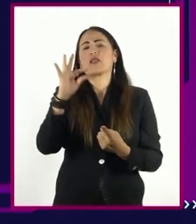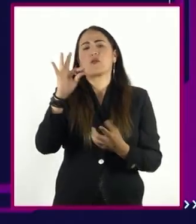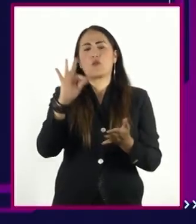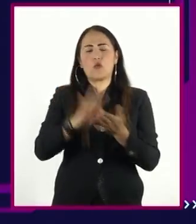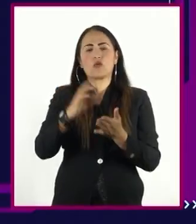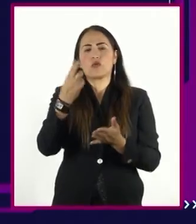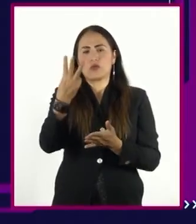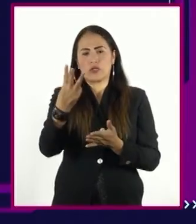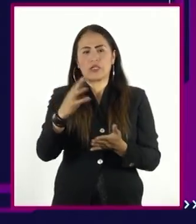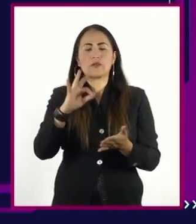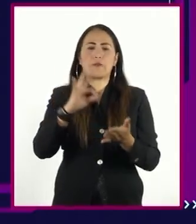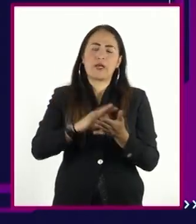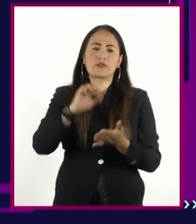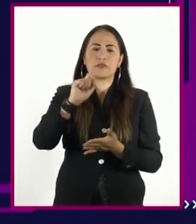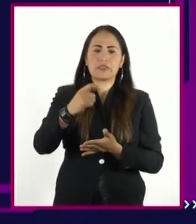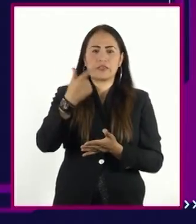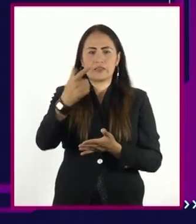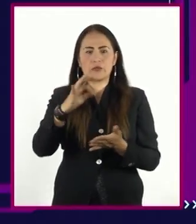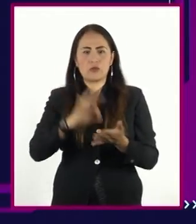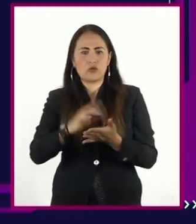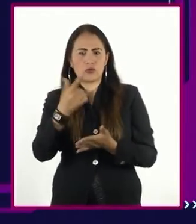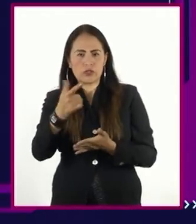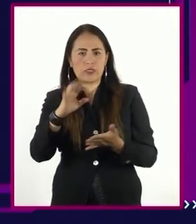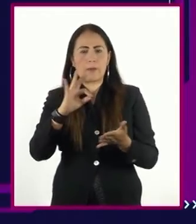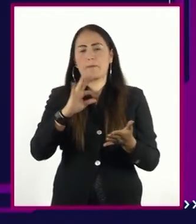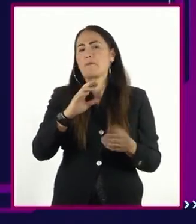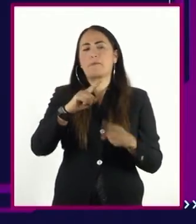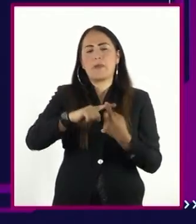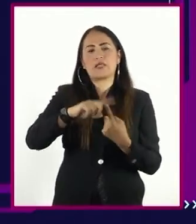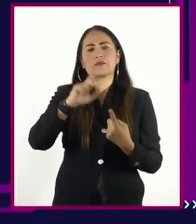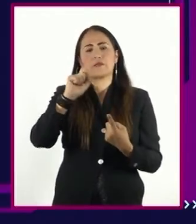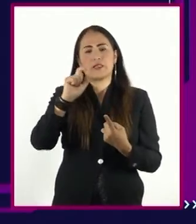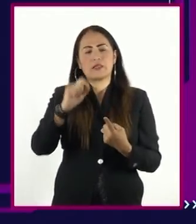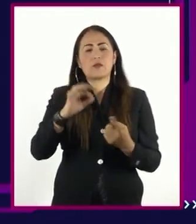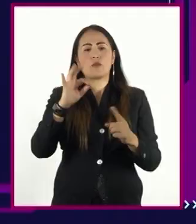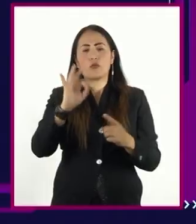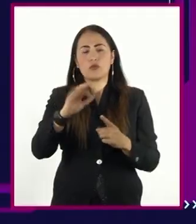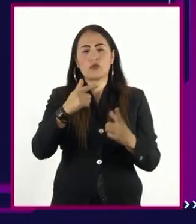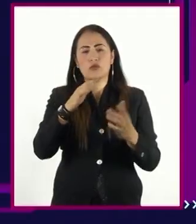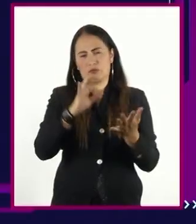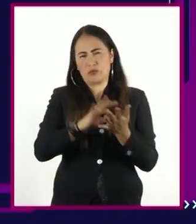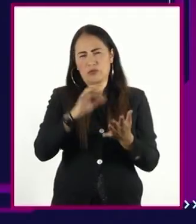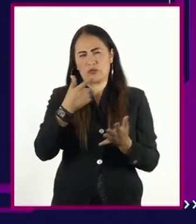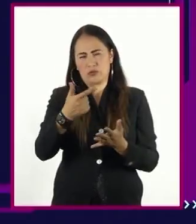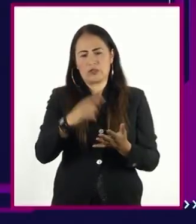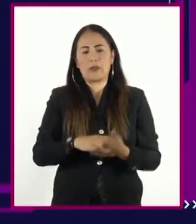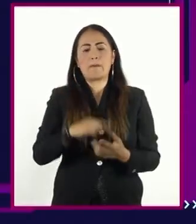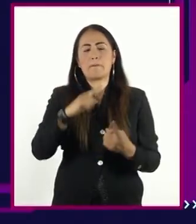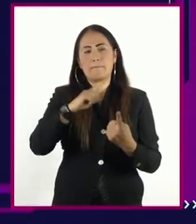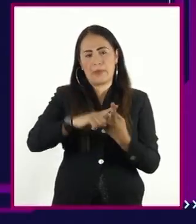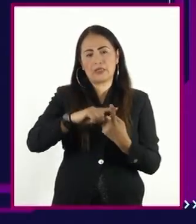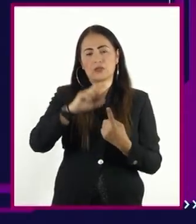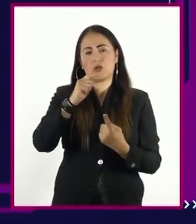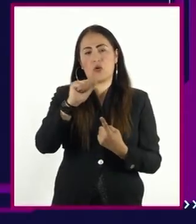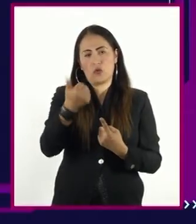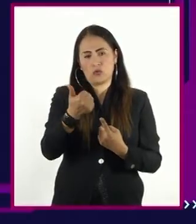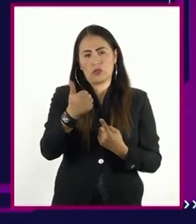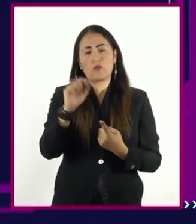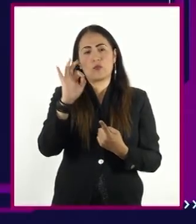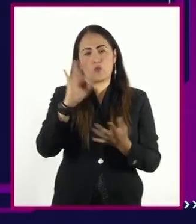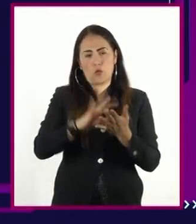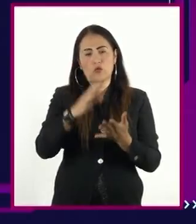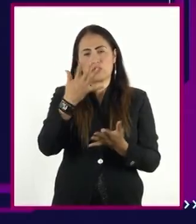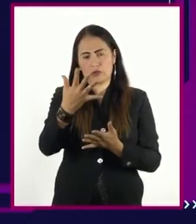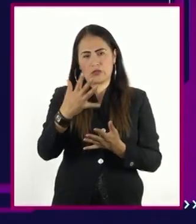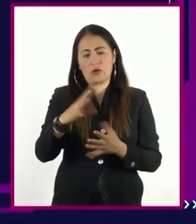40.3% más 27.5% más 20.7% más 11.5%, lo que nos da un